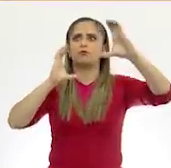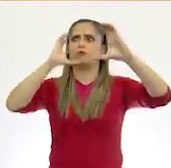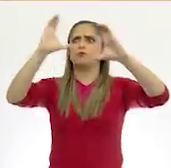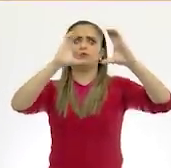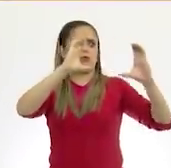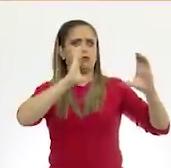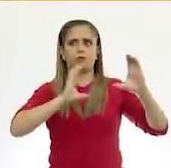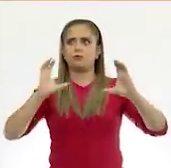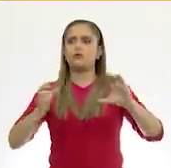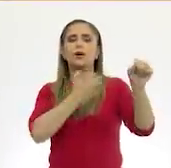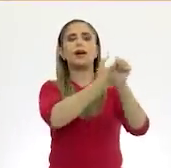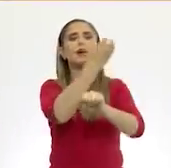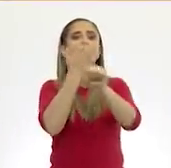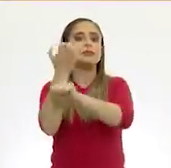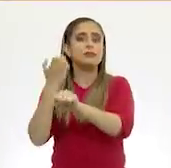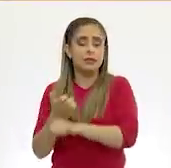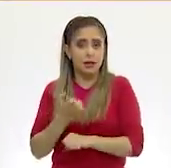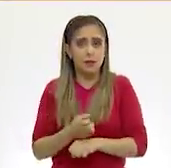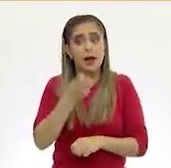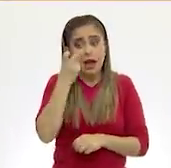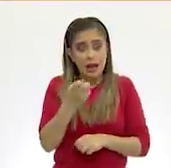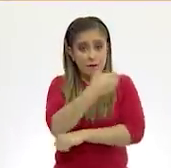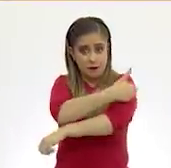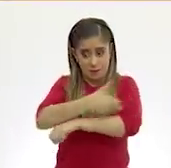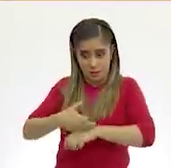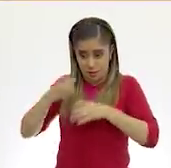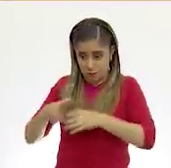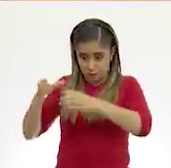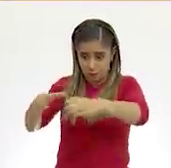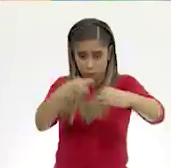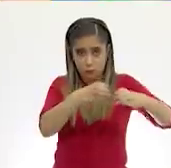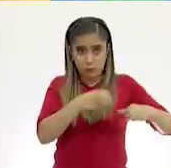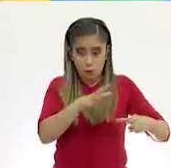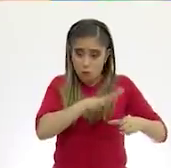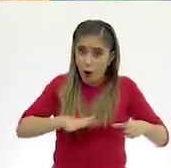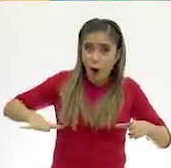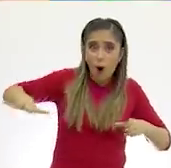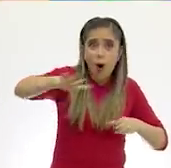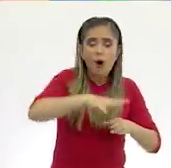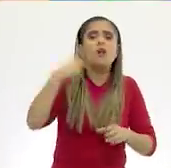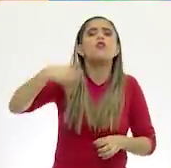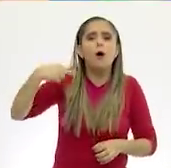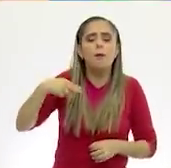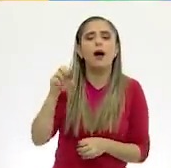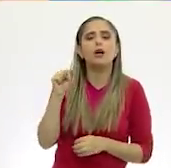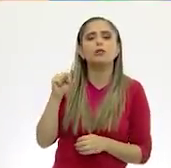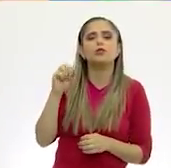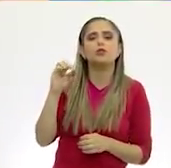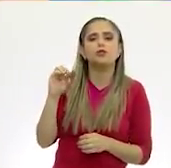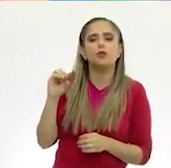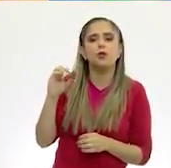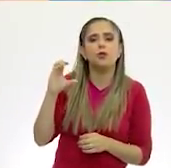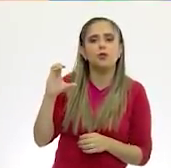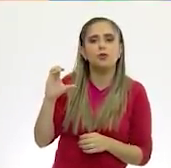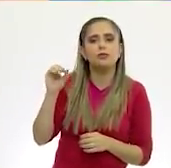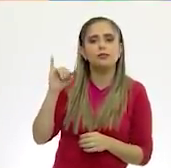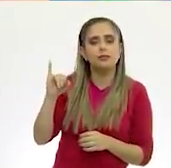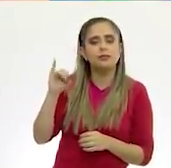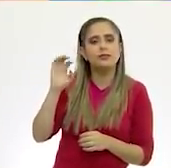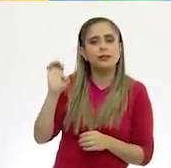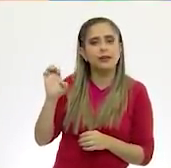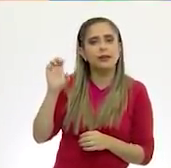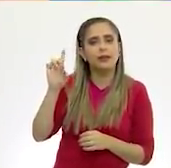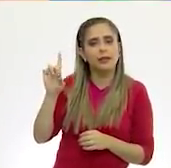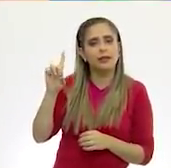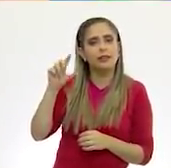es la base de lo que conocemos como sociedad. La sociedad mexicana a la cual pertenecemos